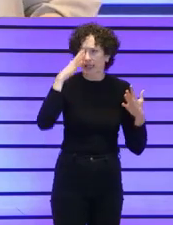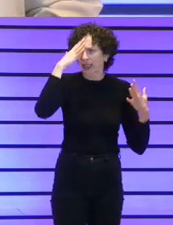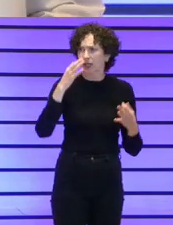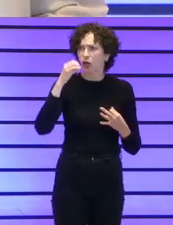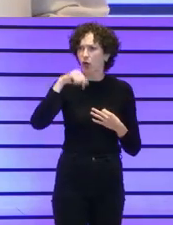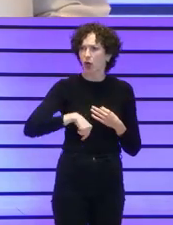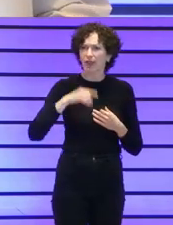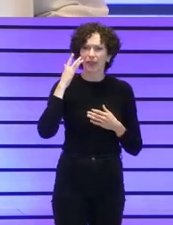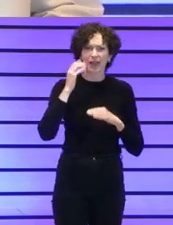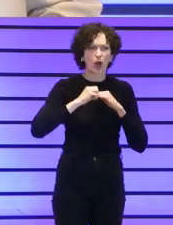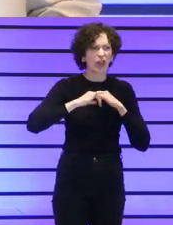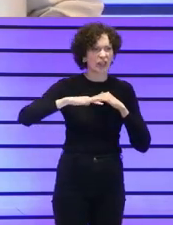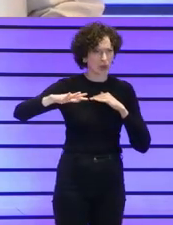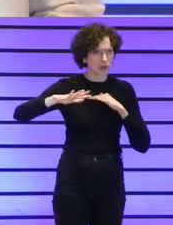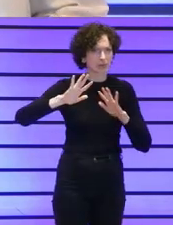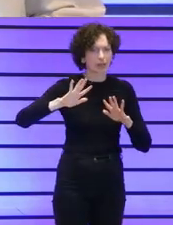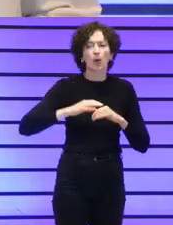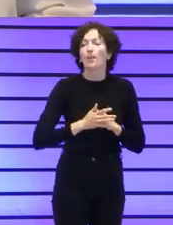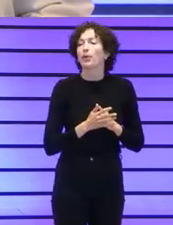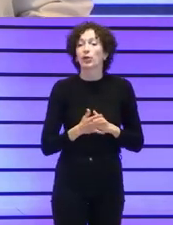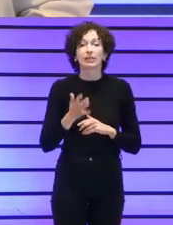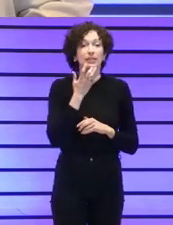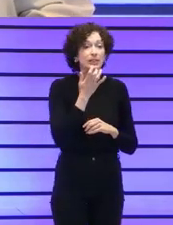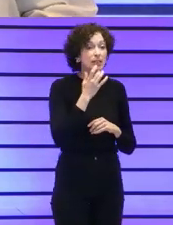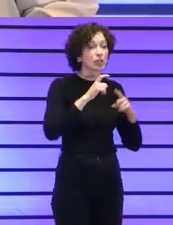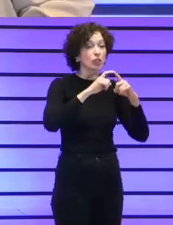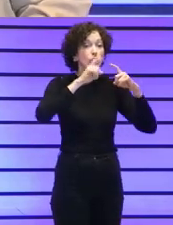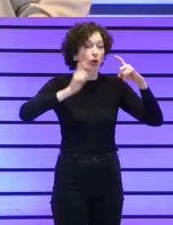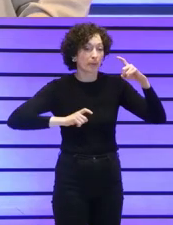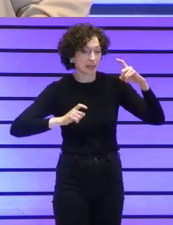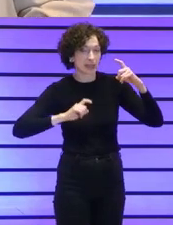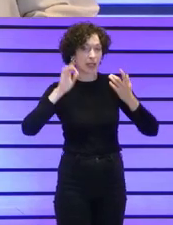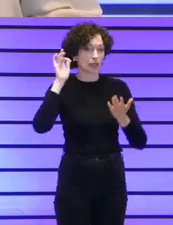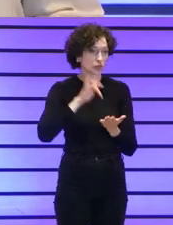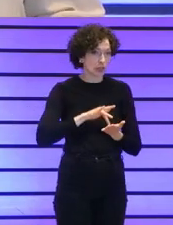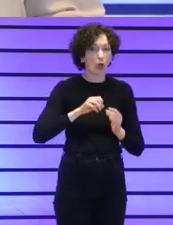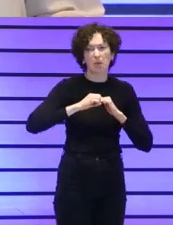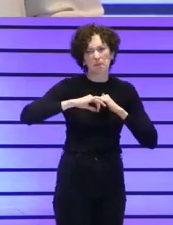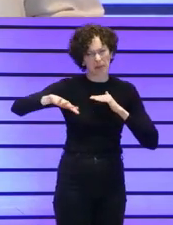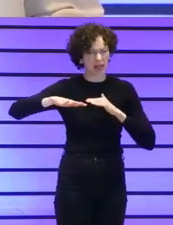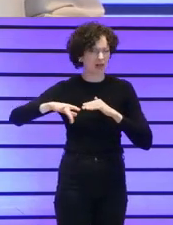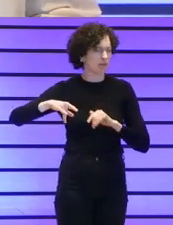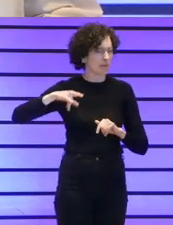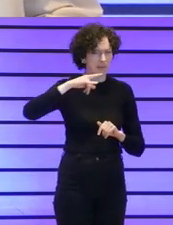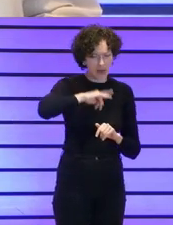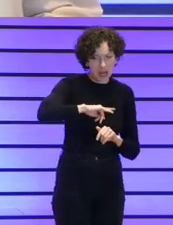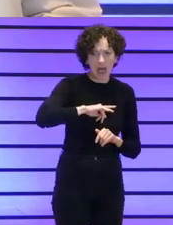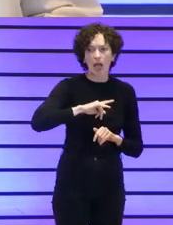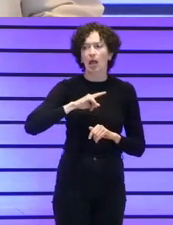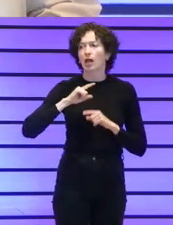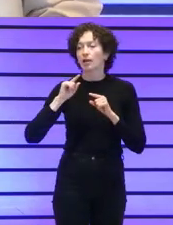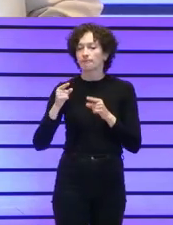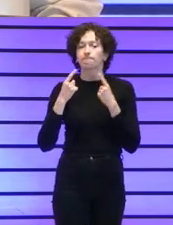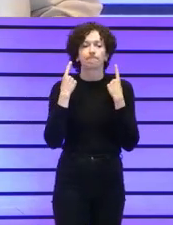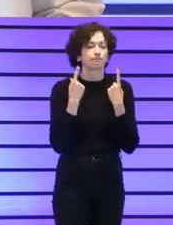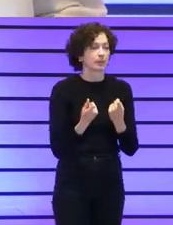por cierto, ¿no? Cuando tú tienes una tormenta, una galerna, un mal mar, ¿no? Tú necesitas, por decirlo